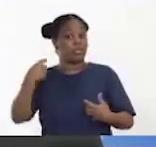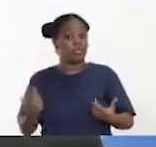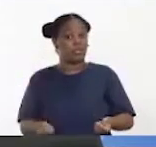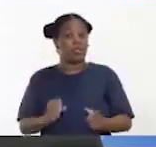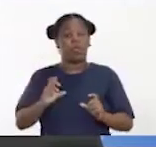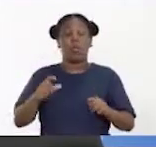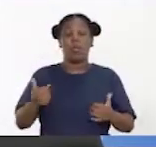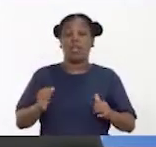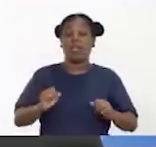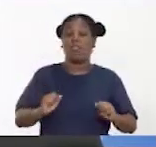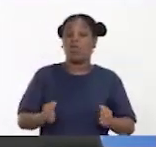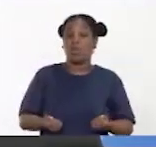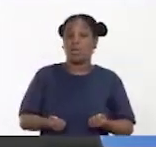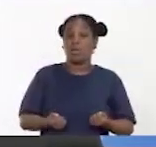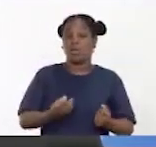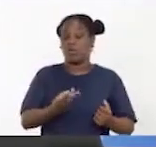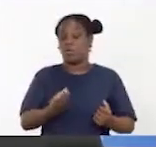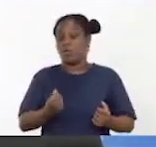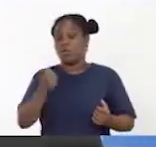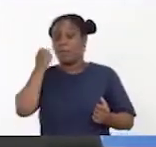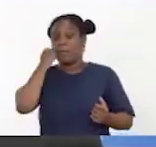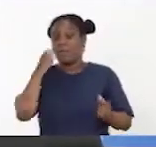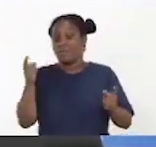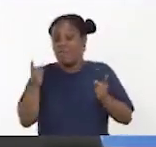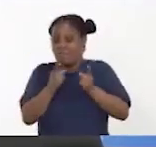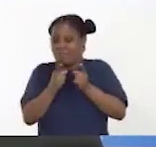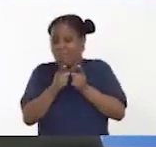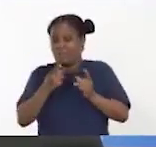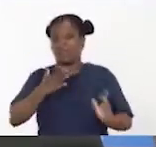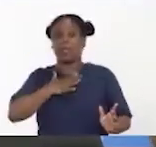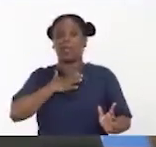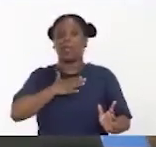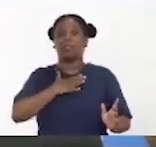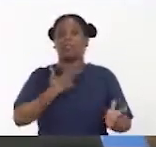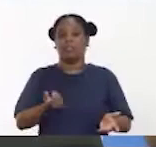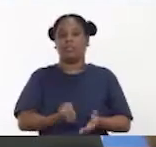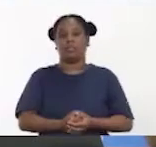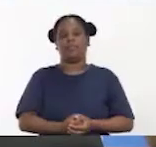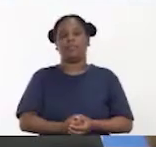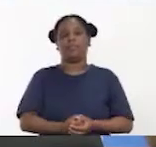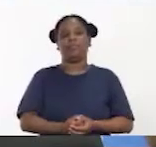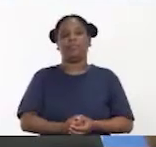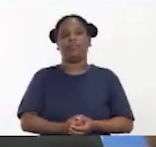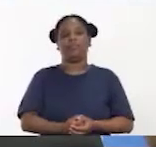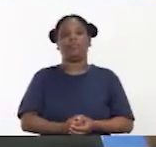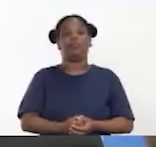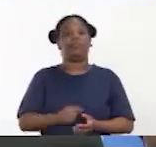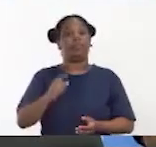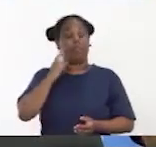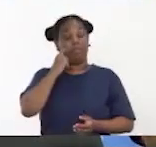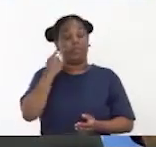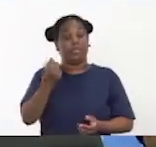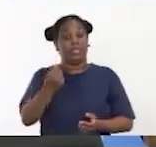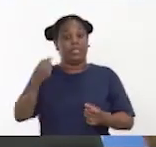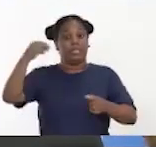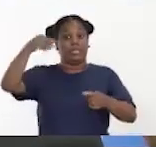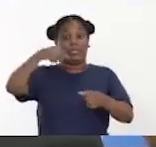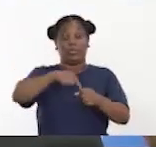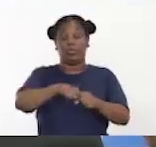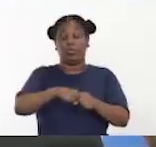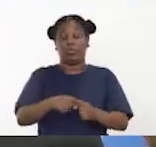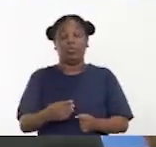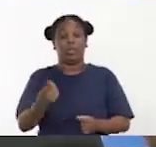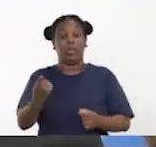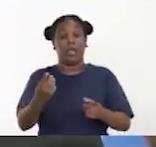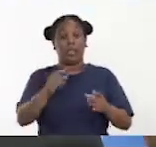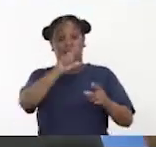es esencial que sepan cuál es el dominio numérico más restringido al que pertenecen. Se tiene